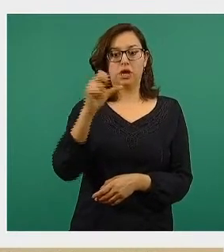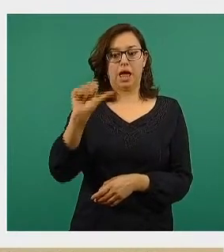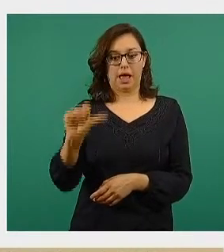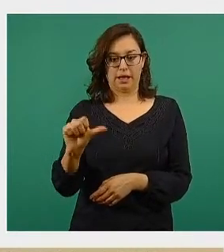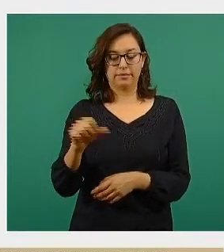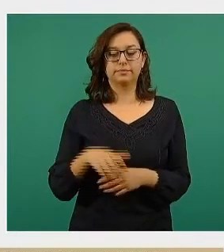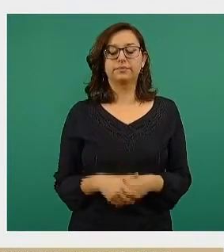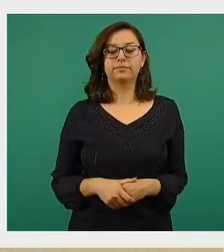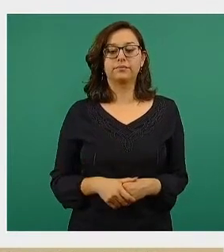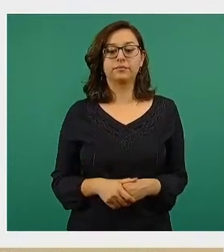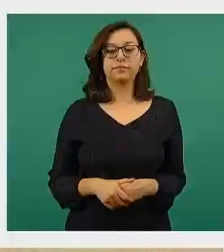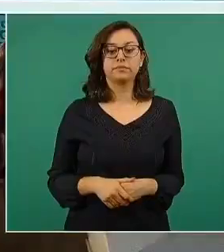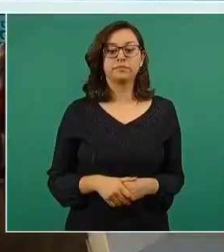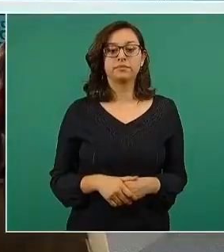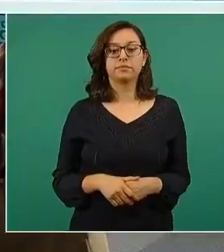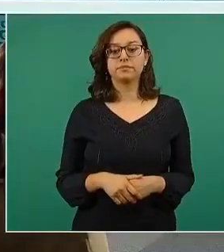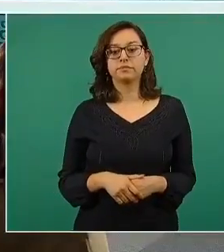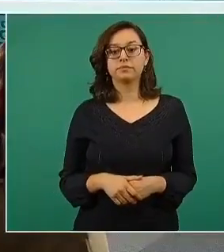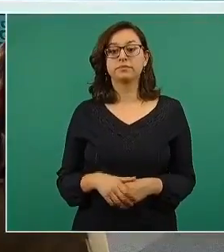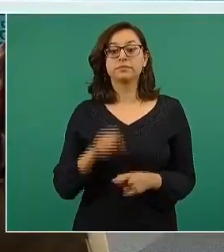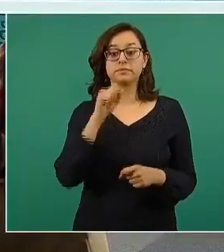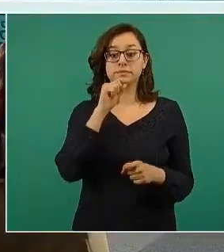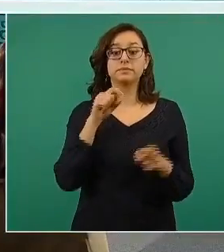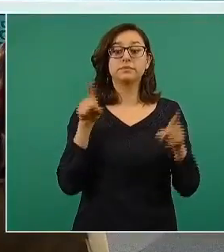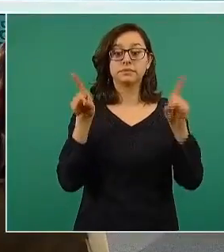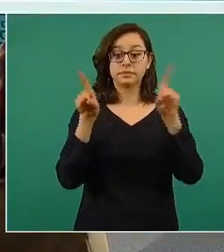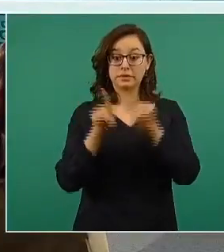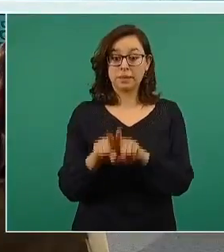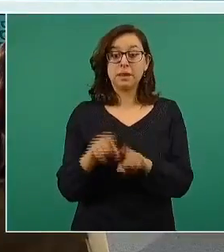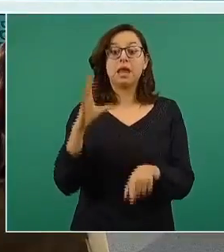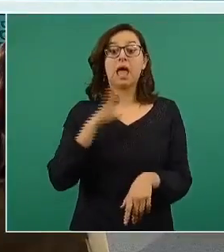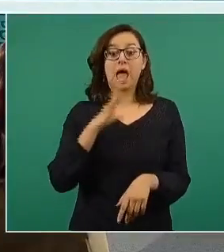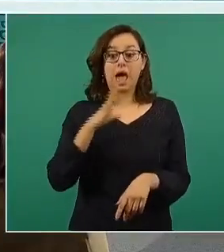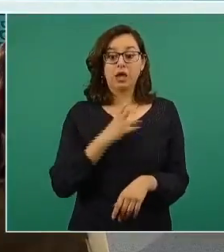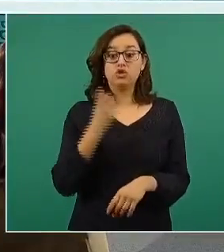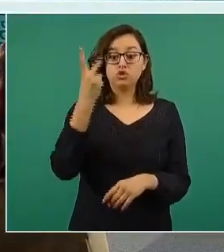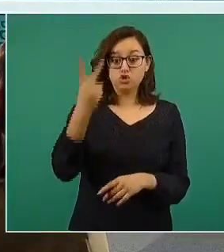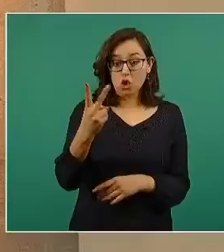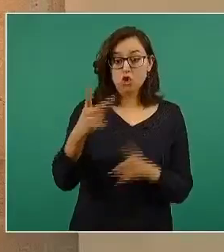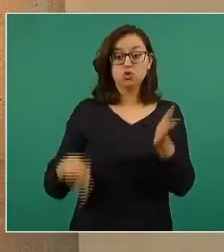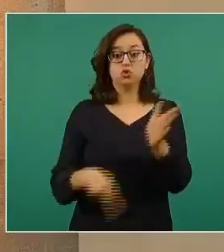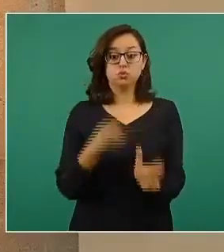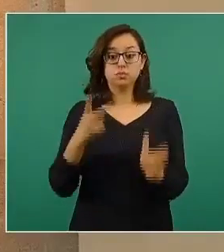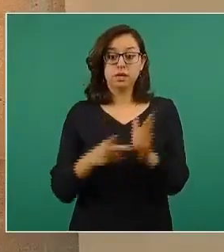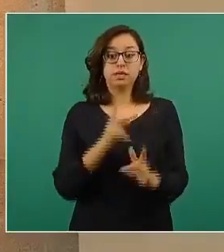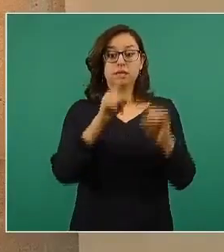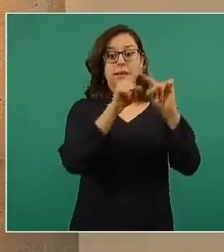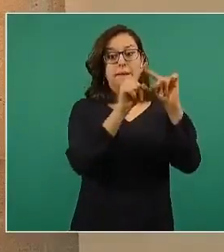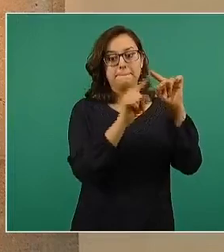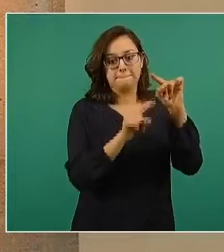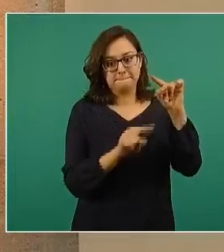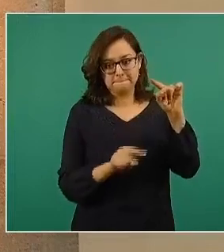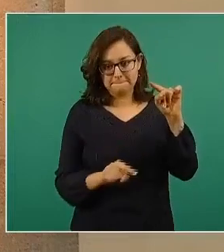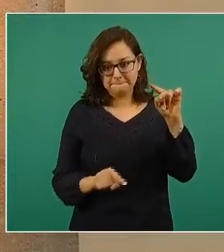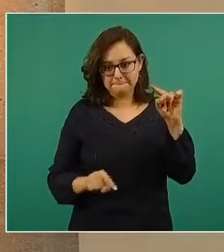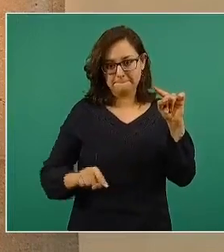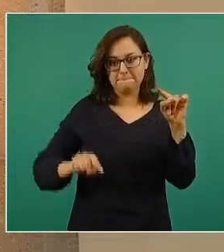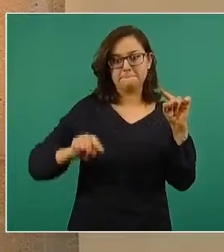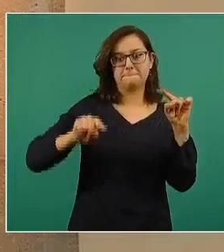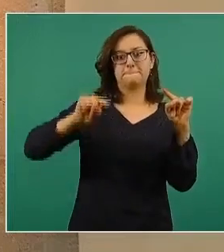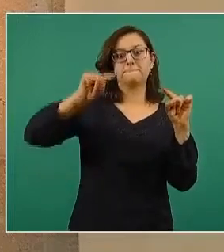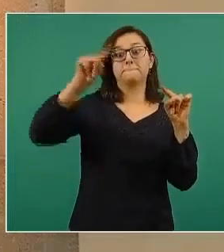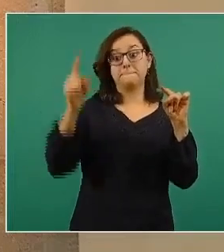Y obviamente, como tenemos también 2 ACMEs o 2 picos, tenemos 2 zonas o 2 áreas en donde sucedió la